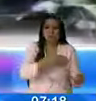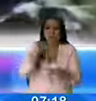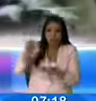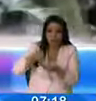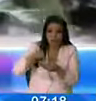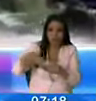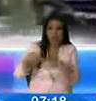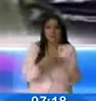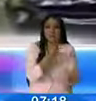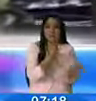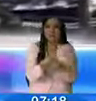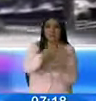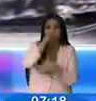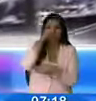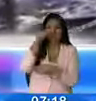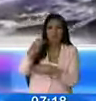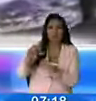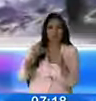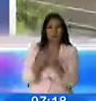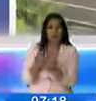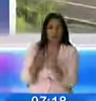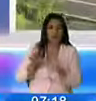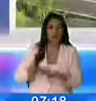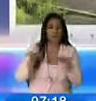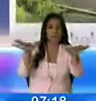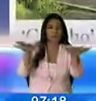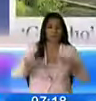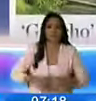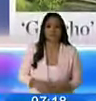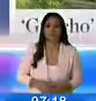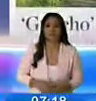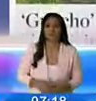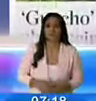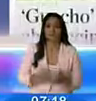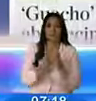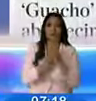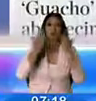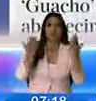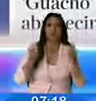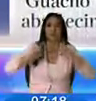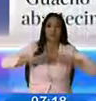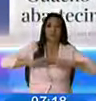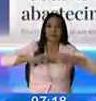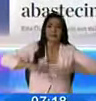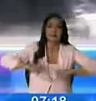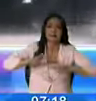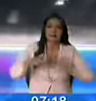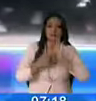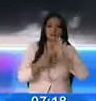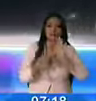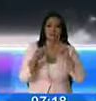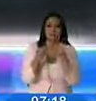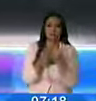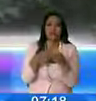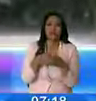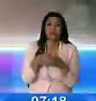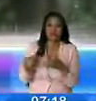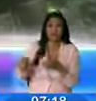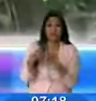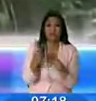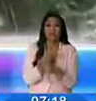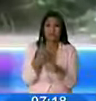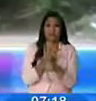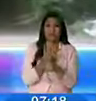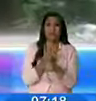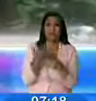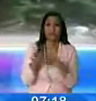cocaína que el grupo armado traficaba. En la investigación de diario El Comercio, da a conocer que el grupo narcodelictivo tendría